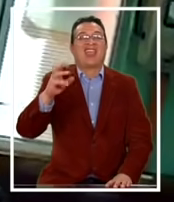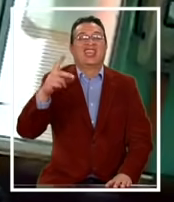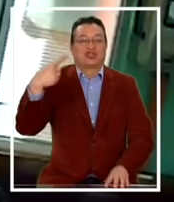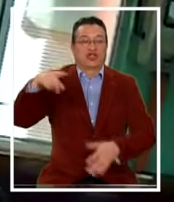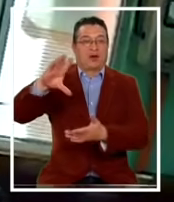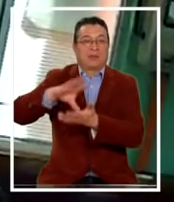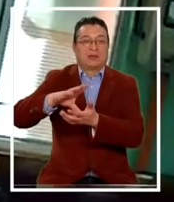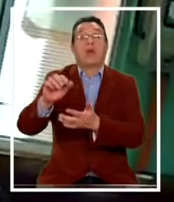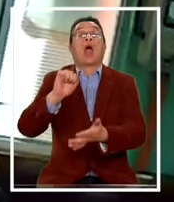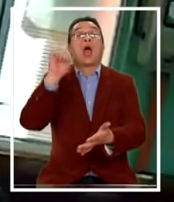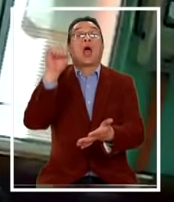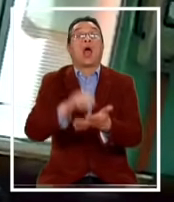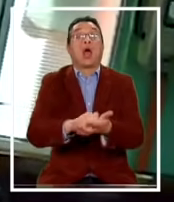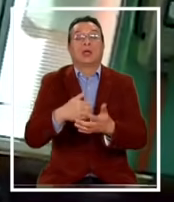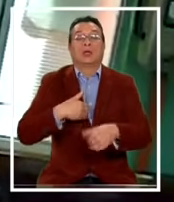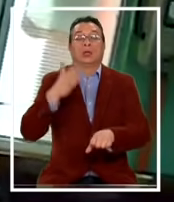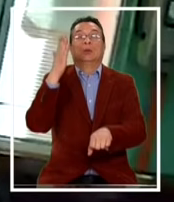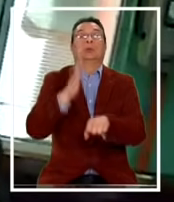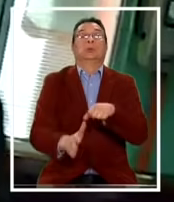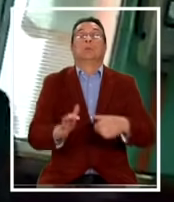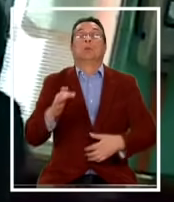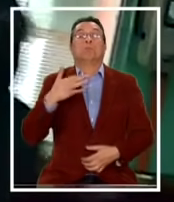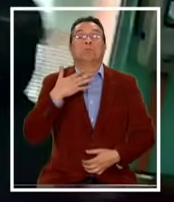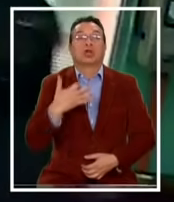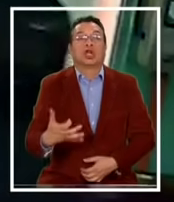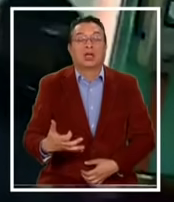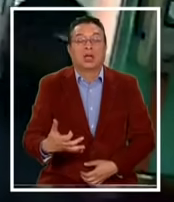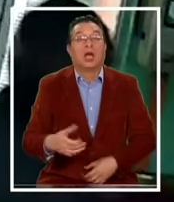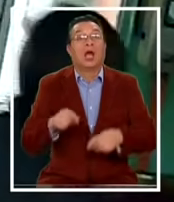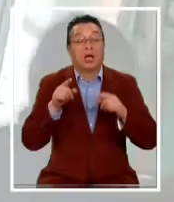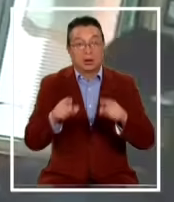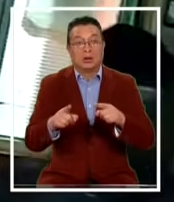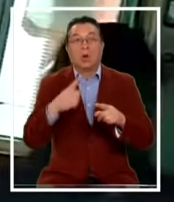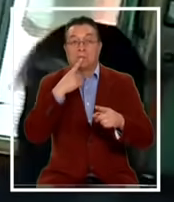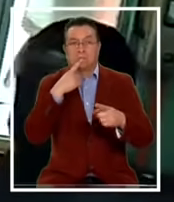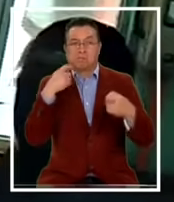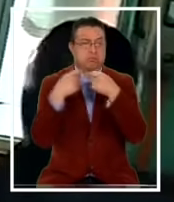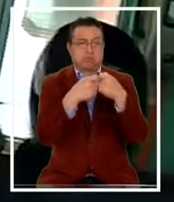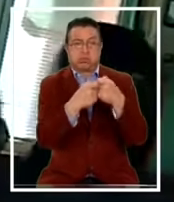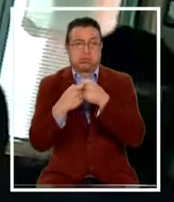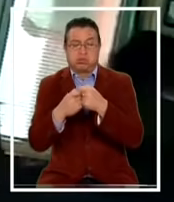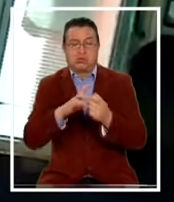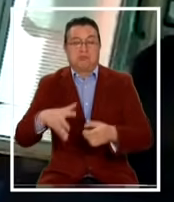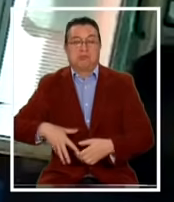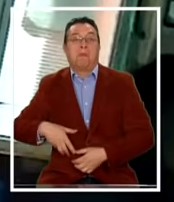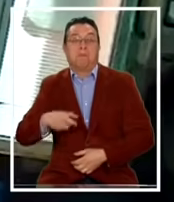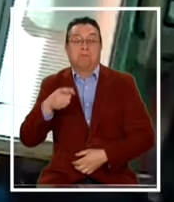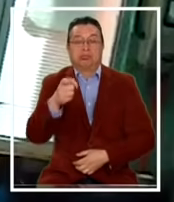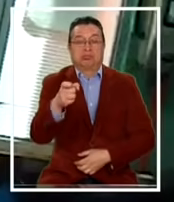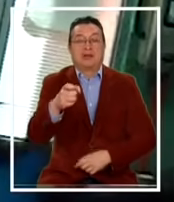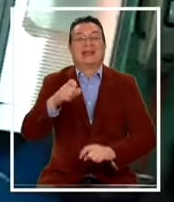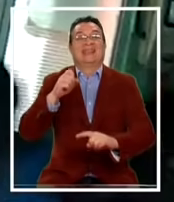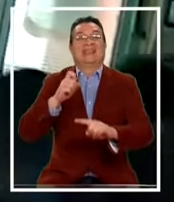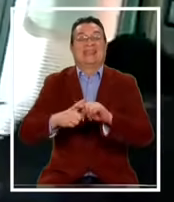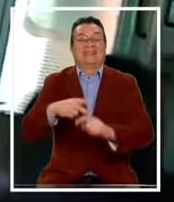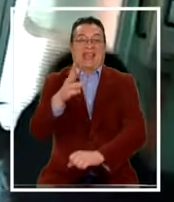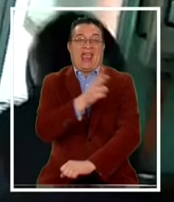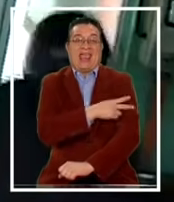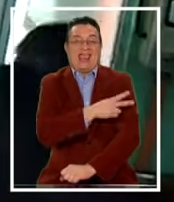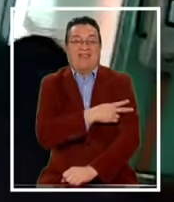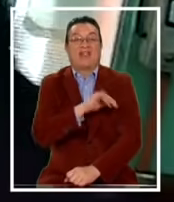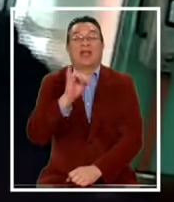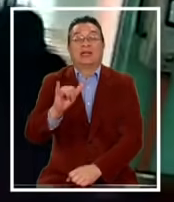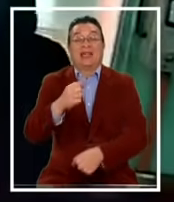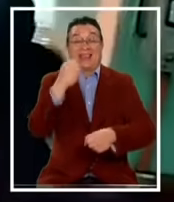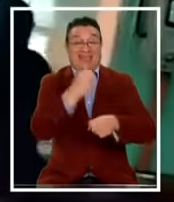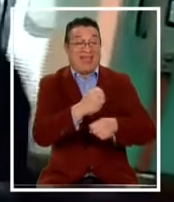su reciente despido del Indian Garden. Luego de un corto y áspero diálogo, disparó en contra de su ex empleador y también